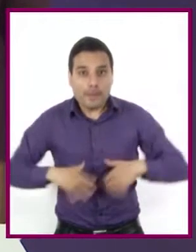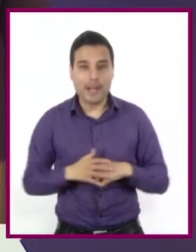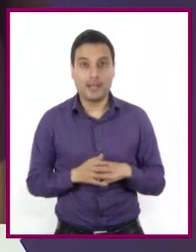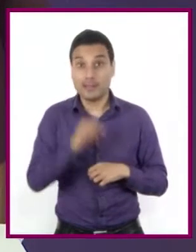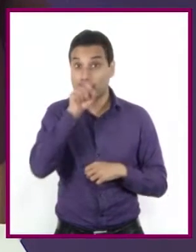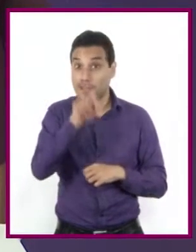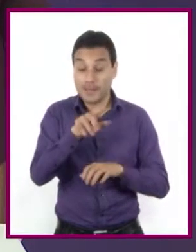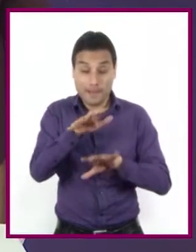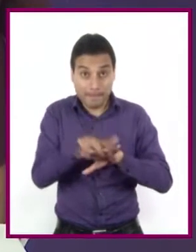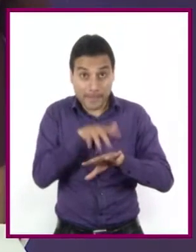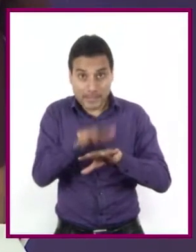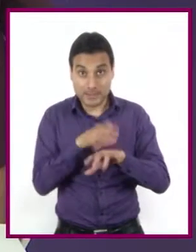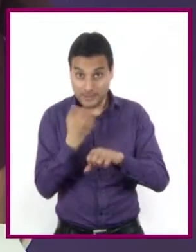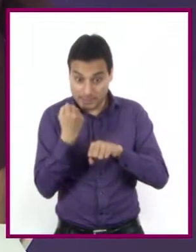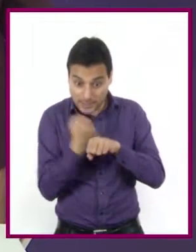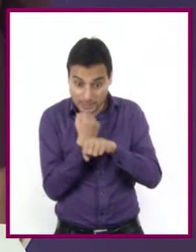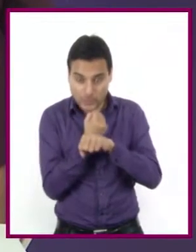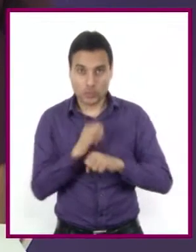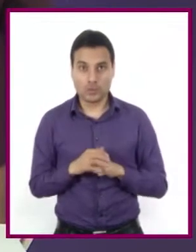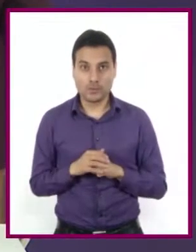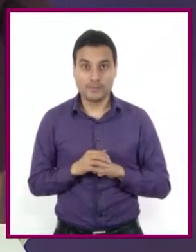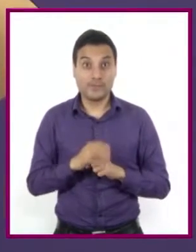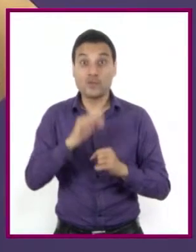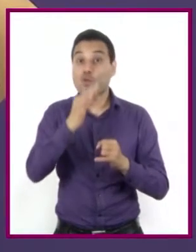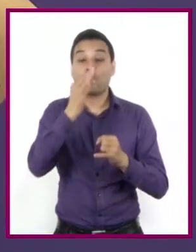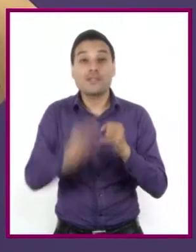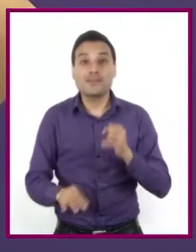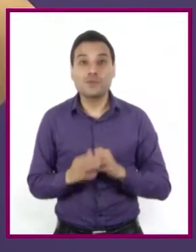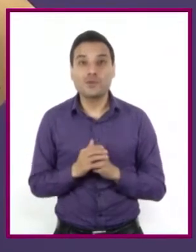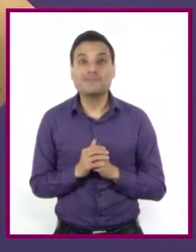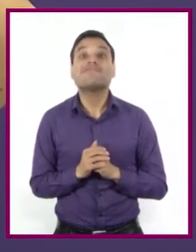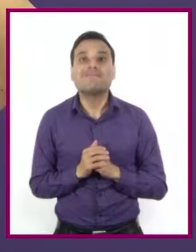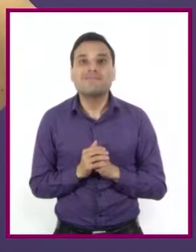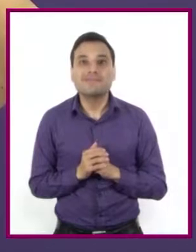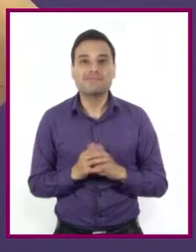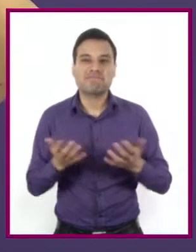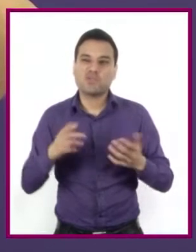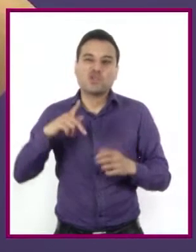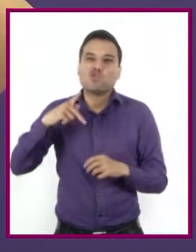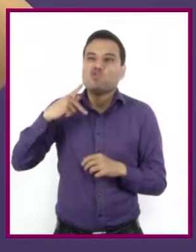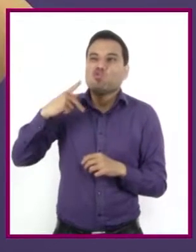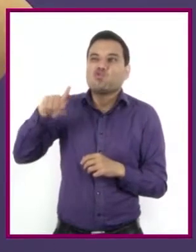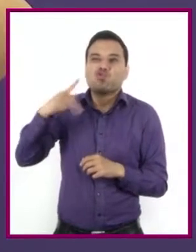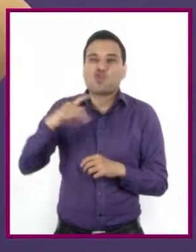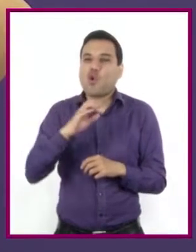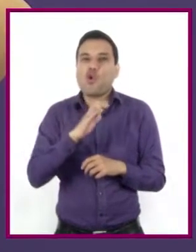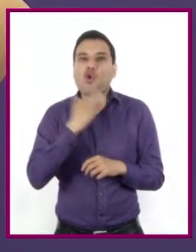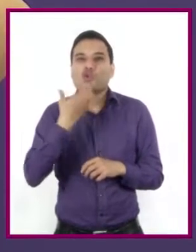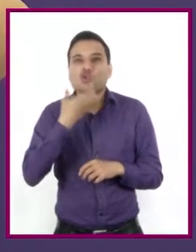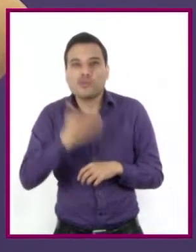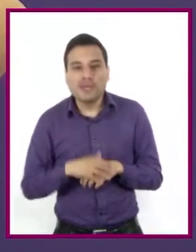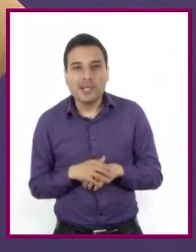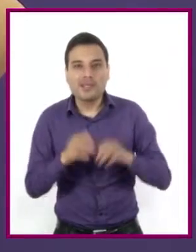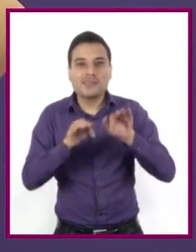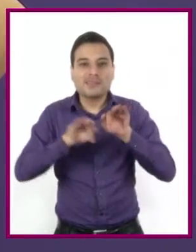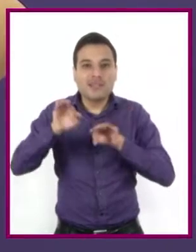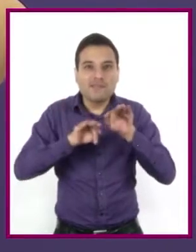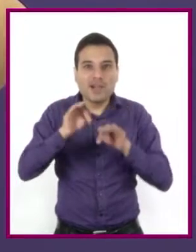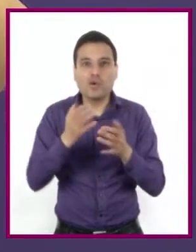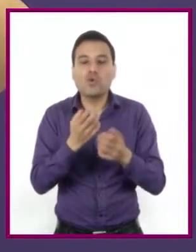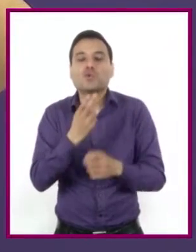calzado. Y ahora, para finalizar, los accesorios que utiliza para que sepamos qué actividad